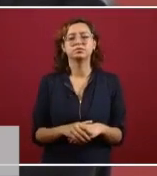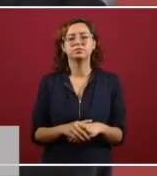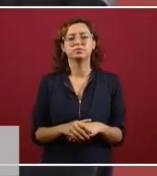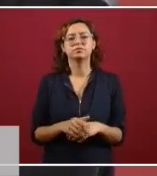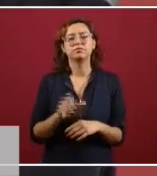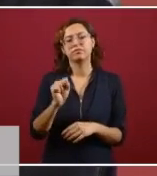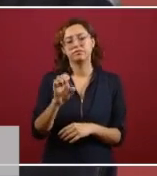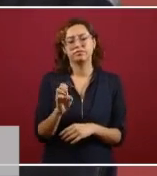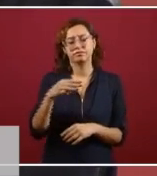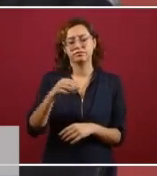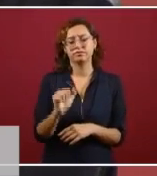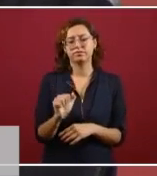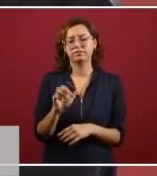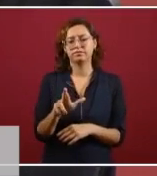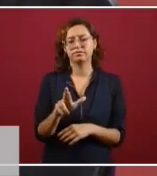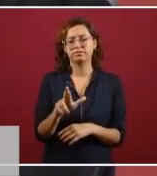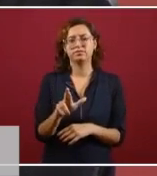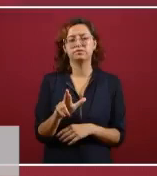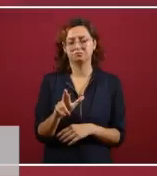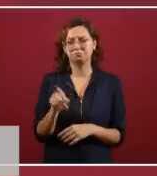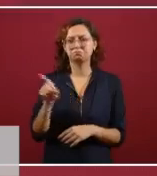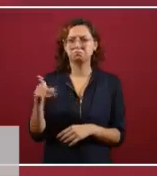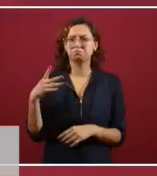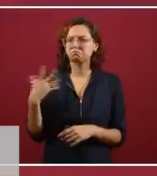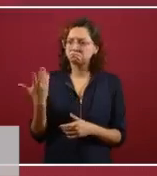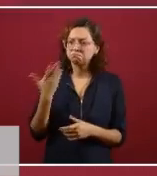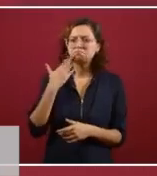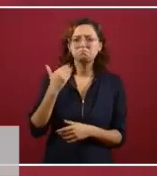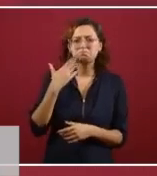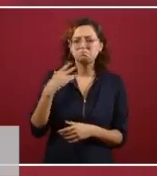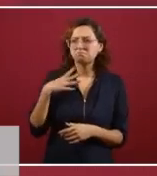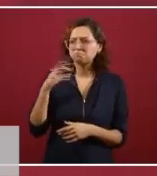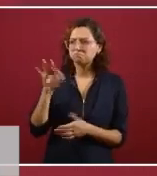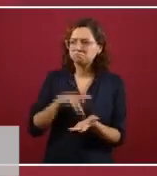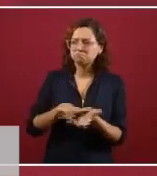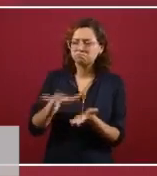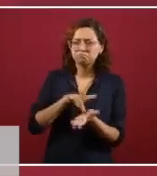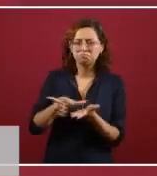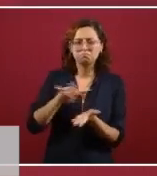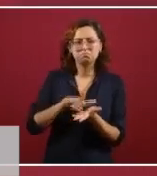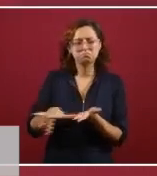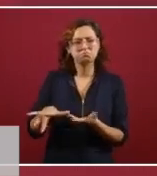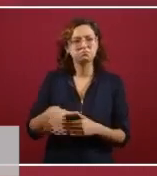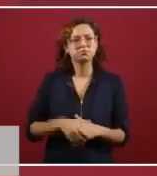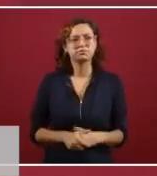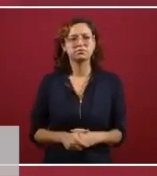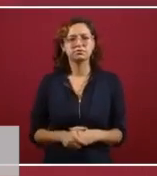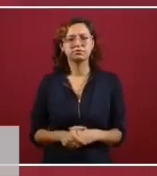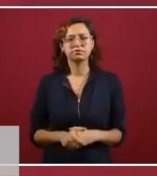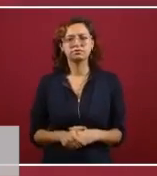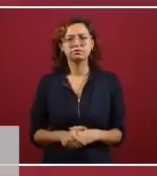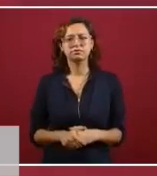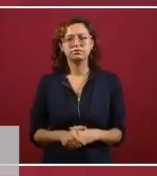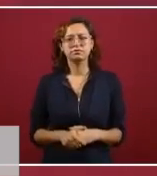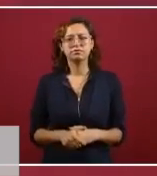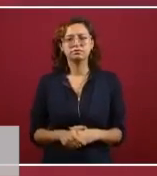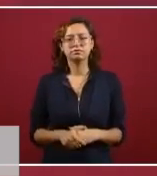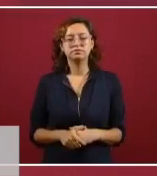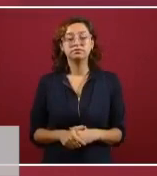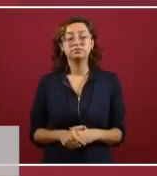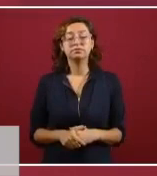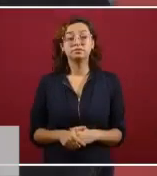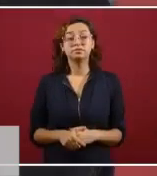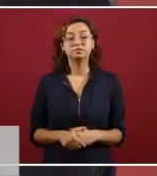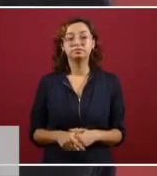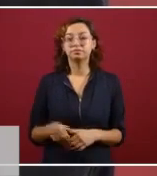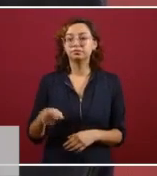Se verificará por denuncia de reportero el alza en cuotas eléctricas para el funcionamiento de bombas de agua en Sinaloa y también los posibles abusos de